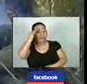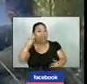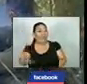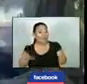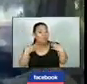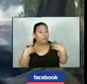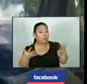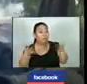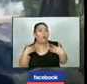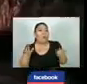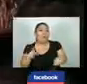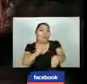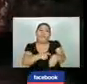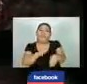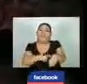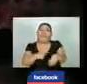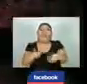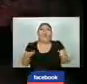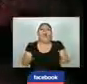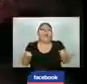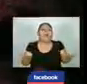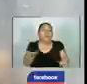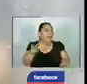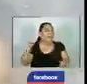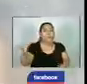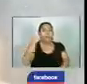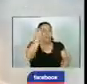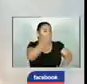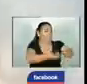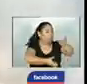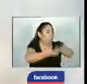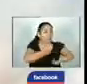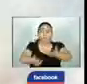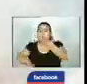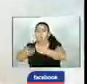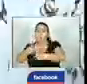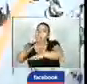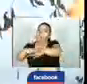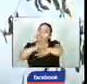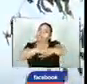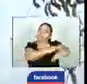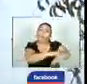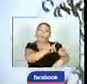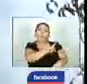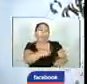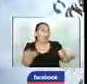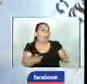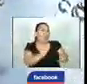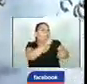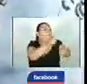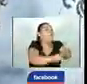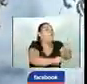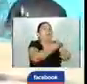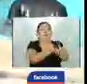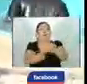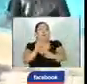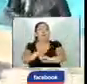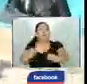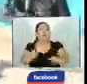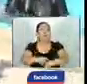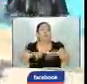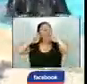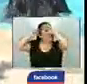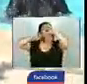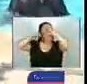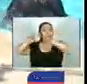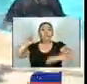temperaturas es propicio para la generación de incendios, por lo que las autoridades hacen el llamado a no realizar quemas de ningún tipo. Con